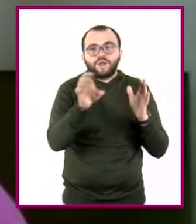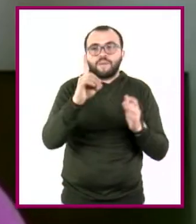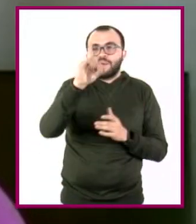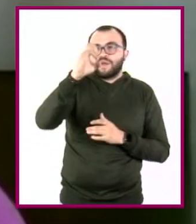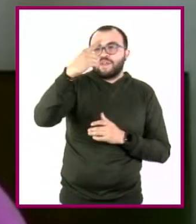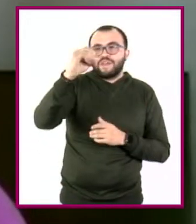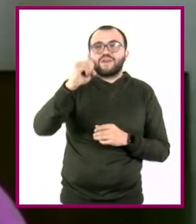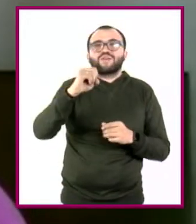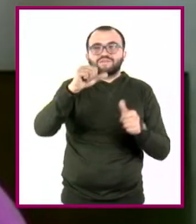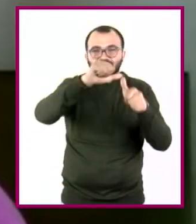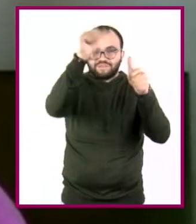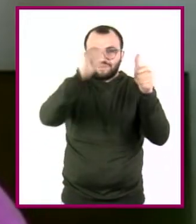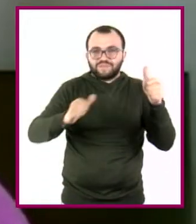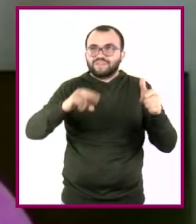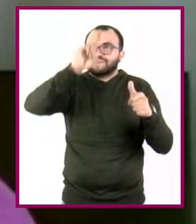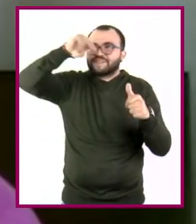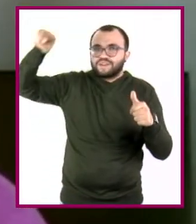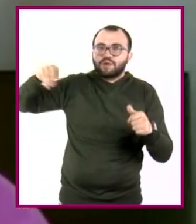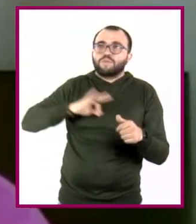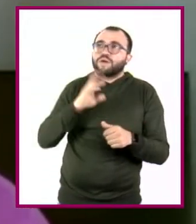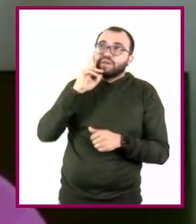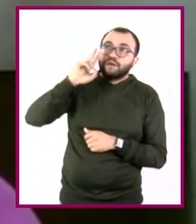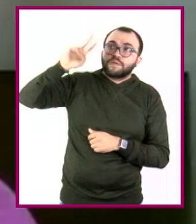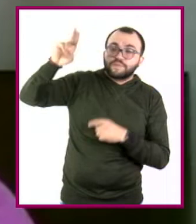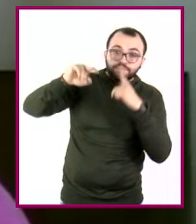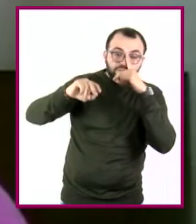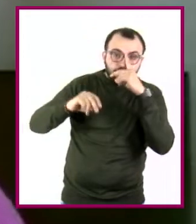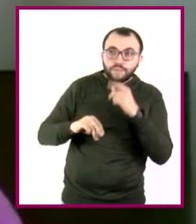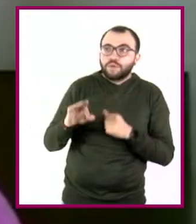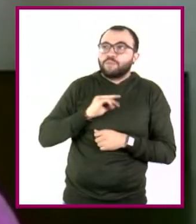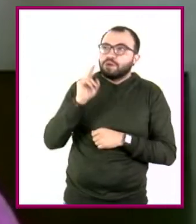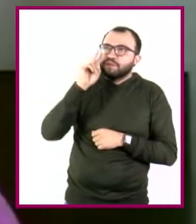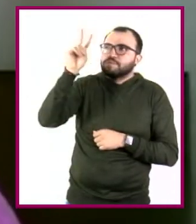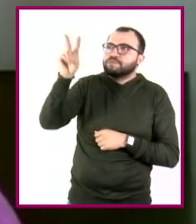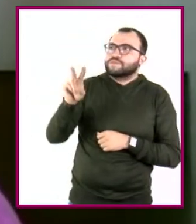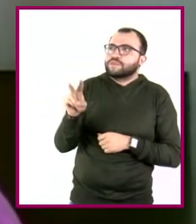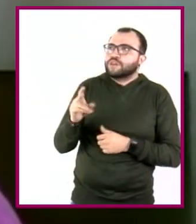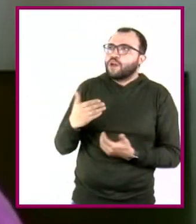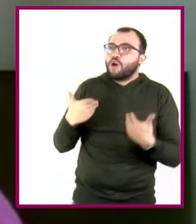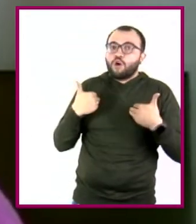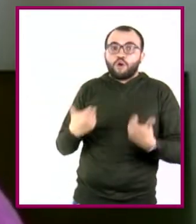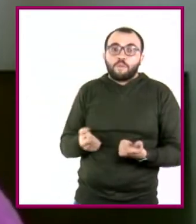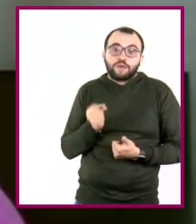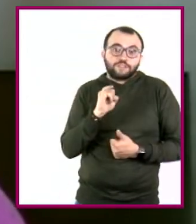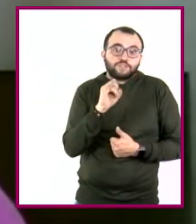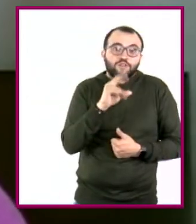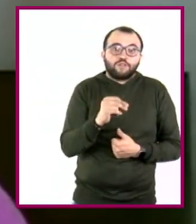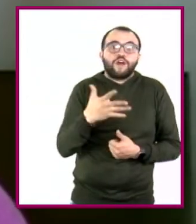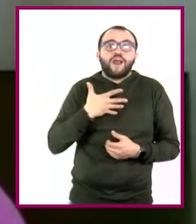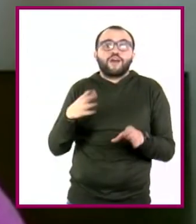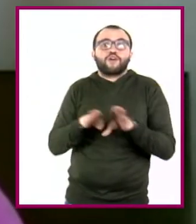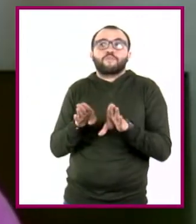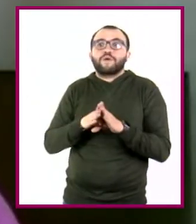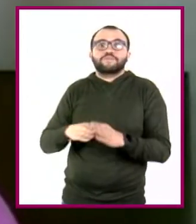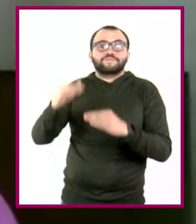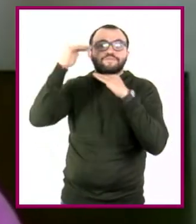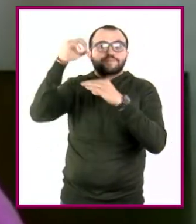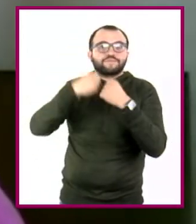Rivera y podría o no comprender que hay, digamos, un parámetro